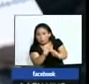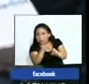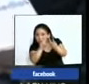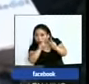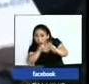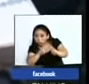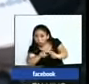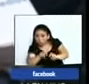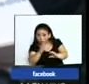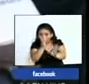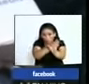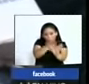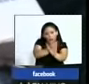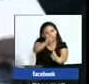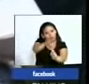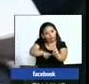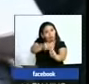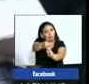de determinar